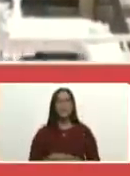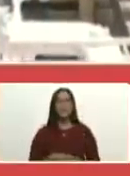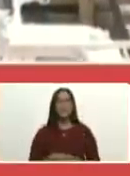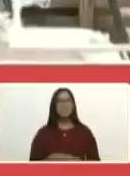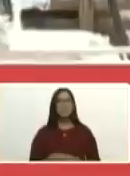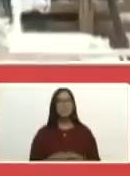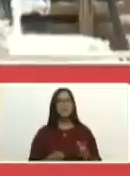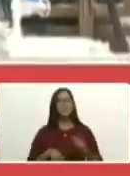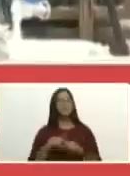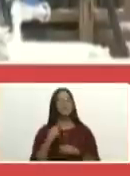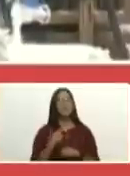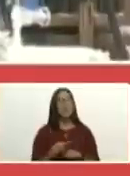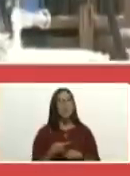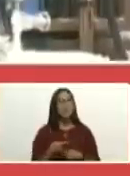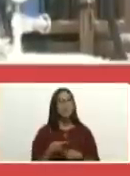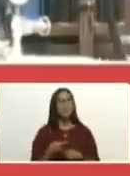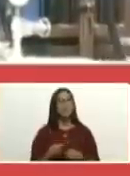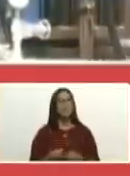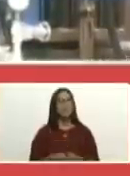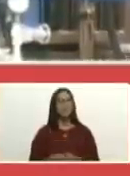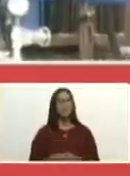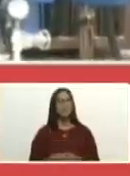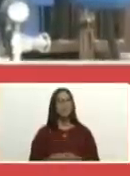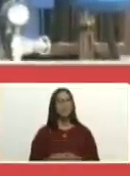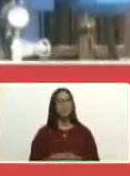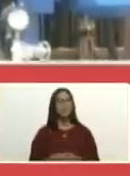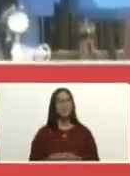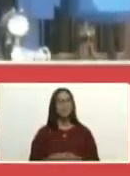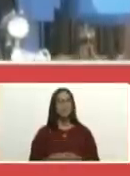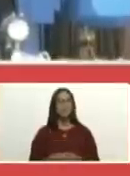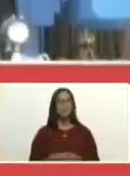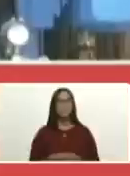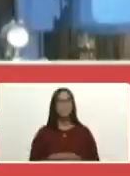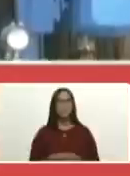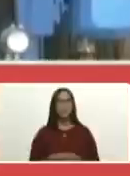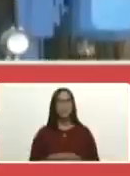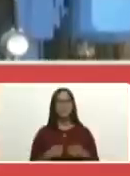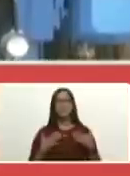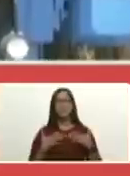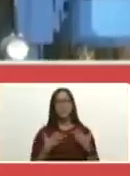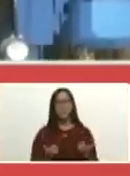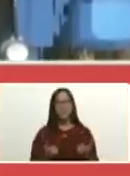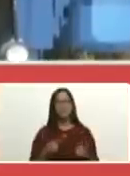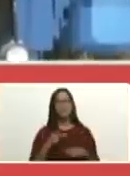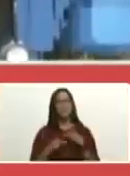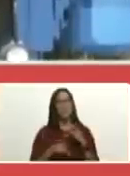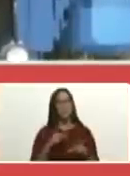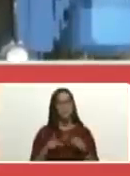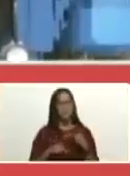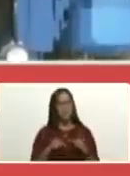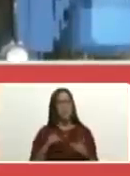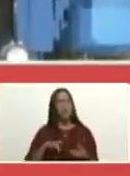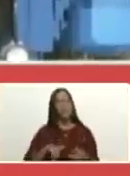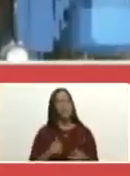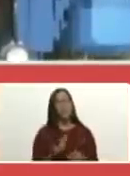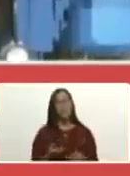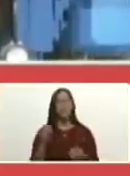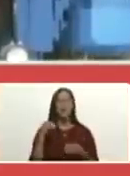qué otros hitos de Macoyas recuperadas y productivas podemos